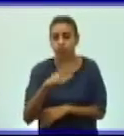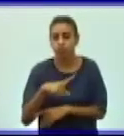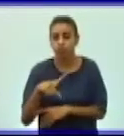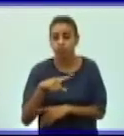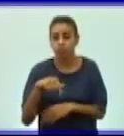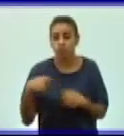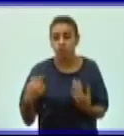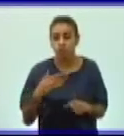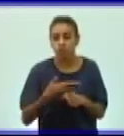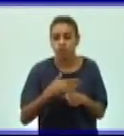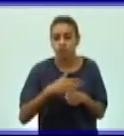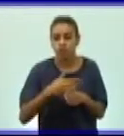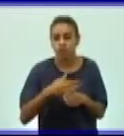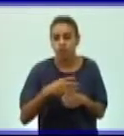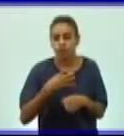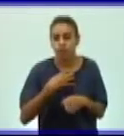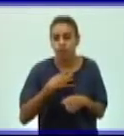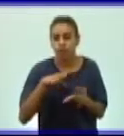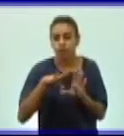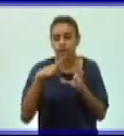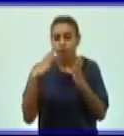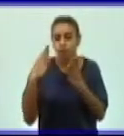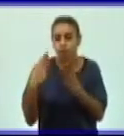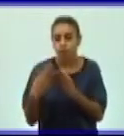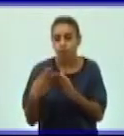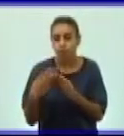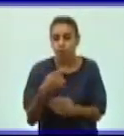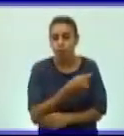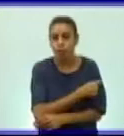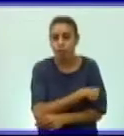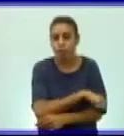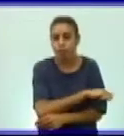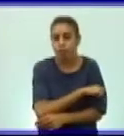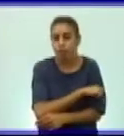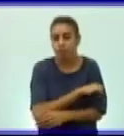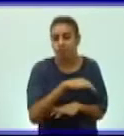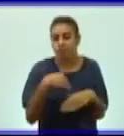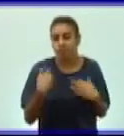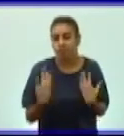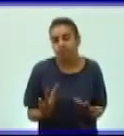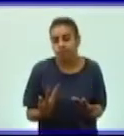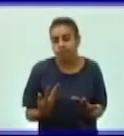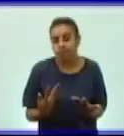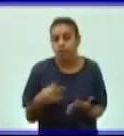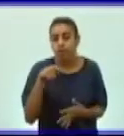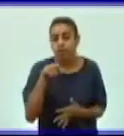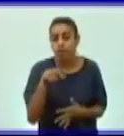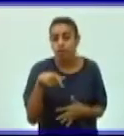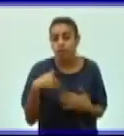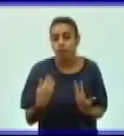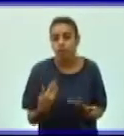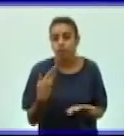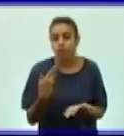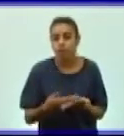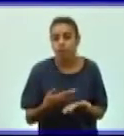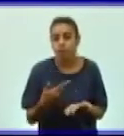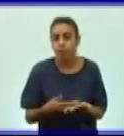significado tuvo esto para los pueblos del mundo? ¿Verdad? Recuerden que hubo un desequilibrio en estas relaciones internacionales. Pero les propongo